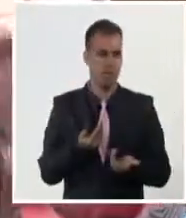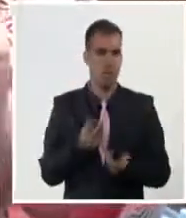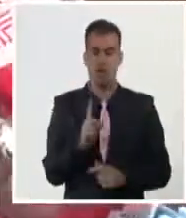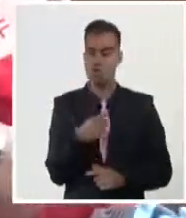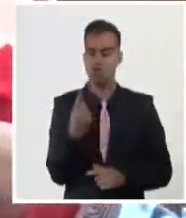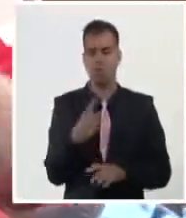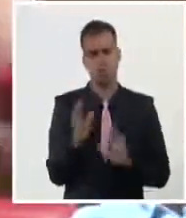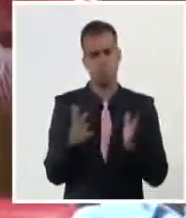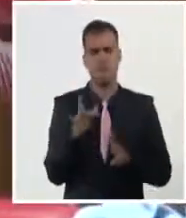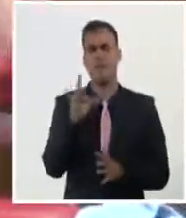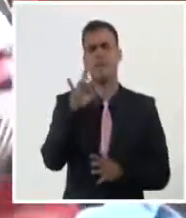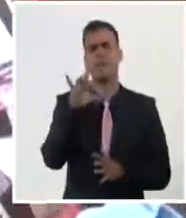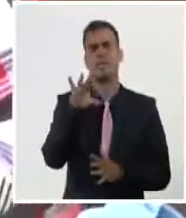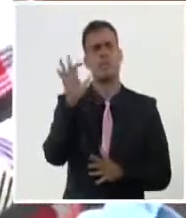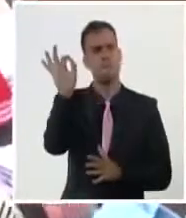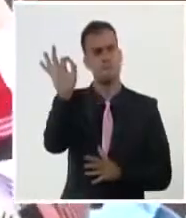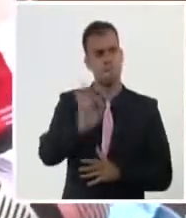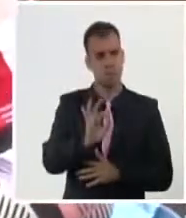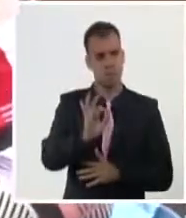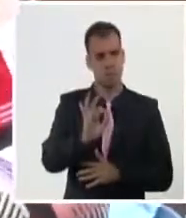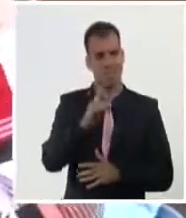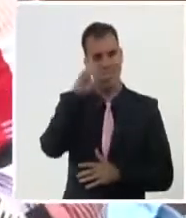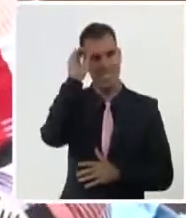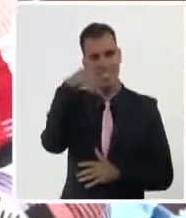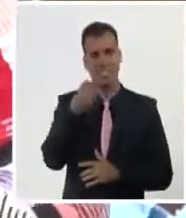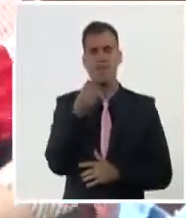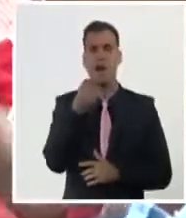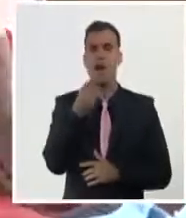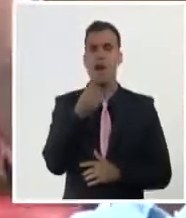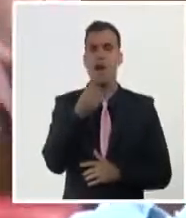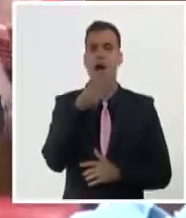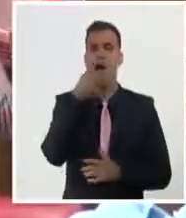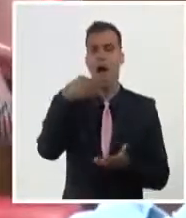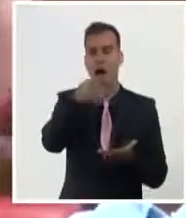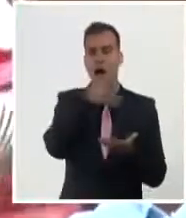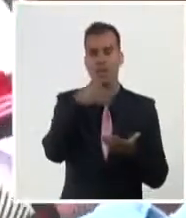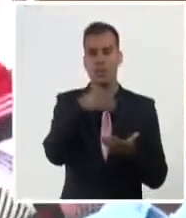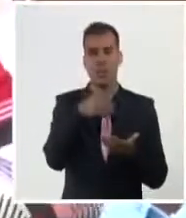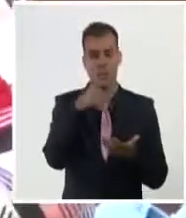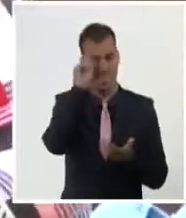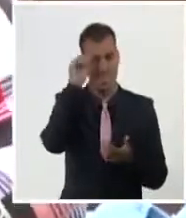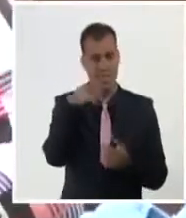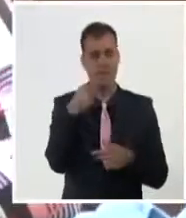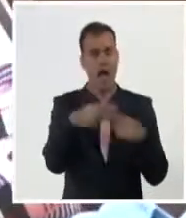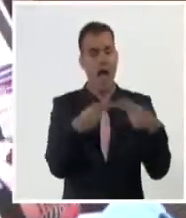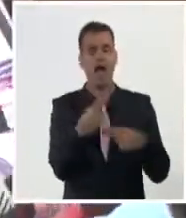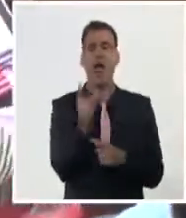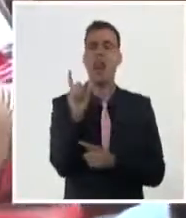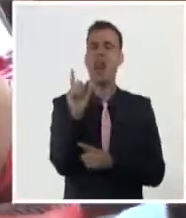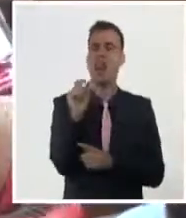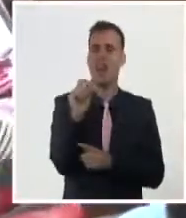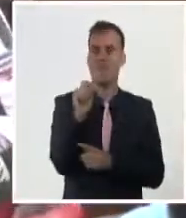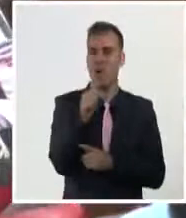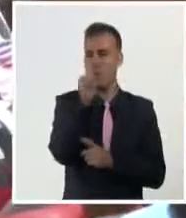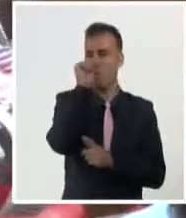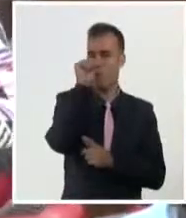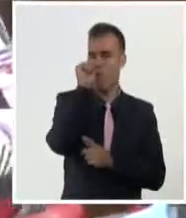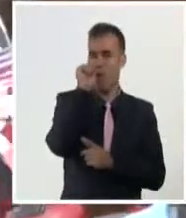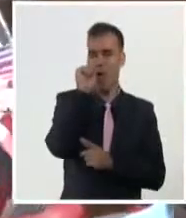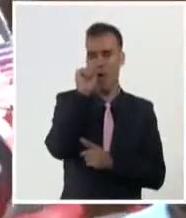el 15% del consumo de azúcar en los refrescos, sin perder calidad.